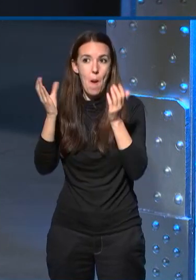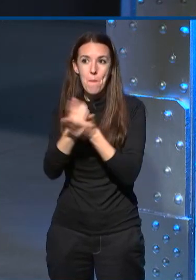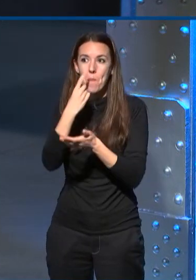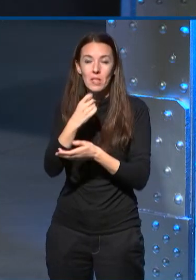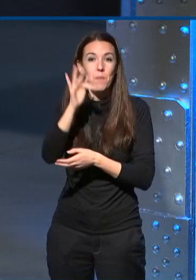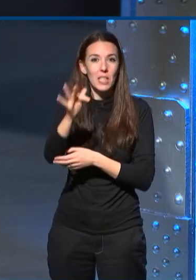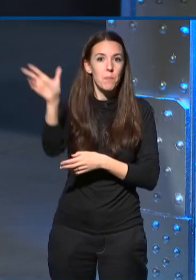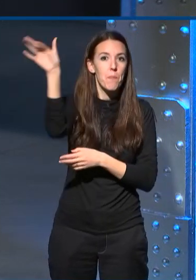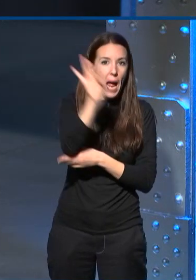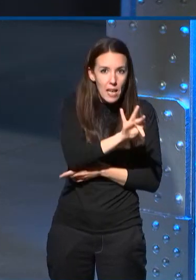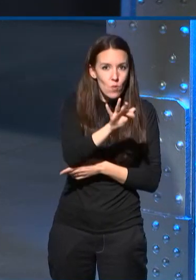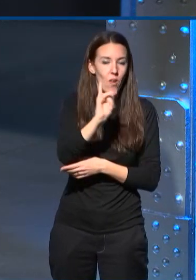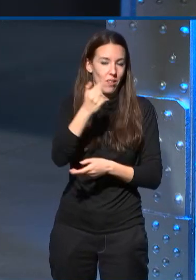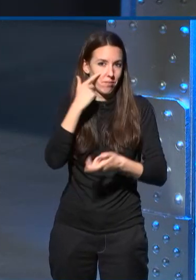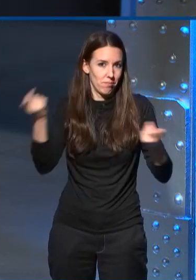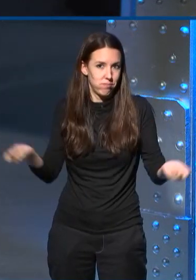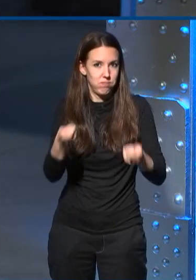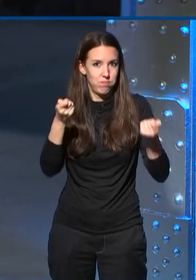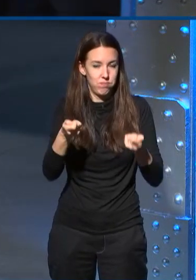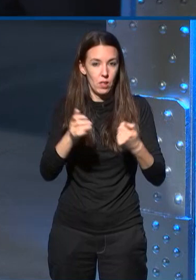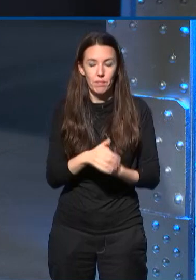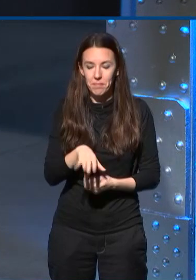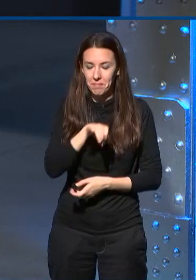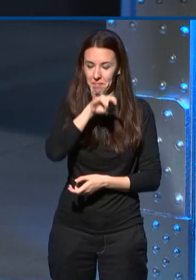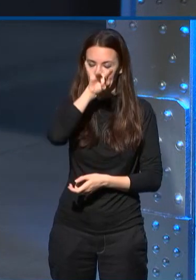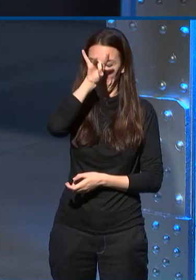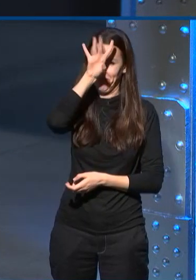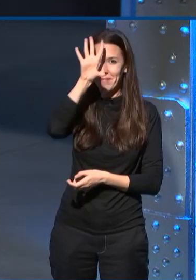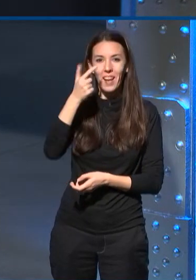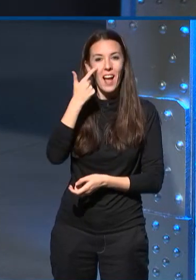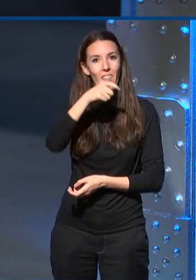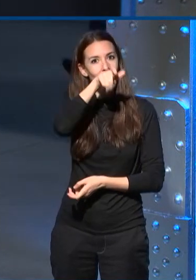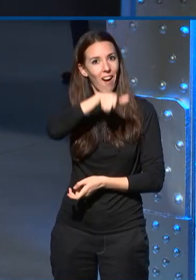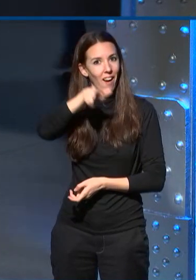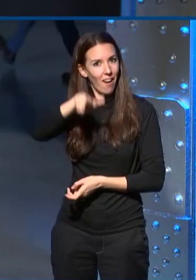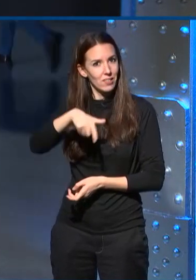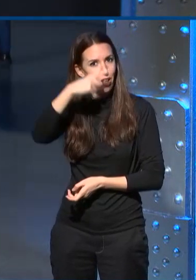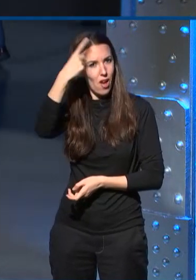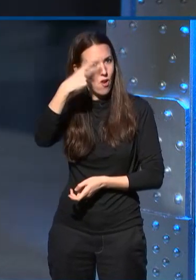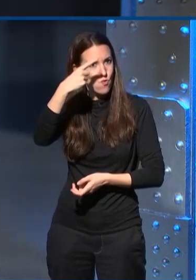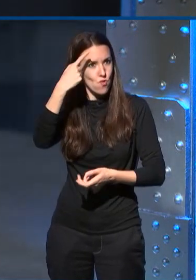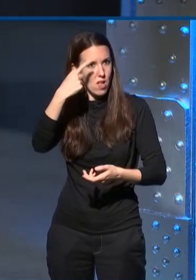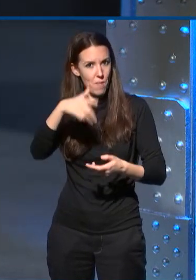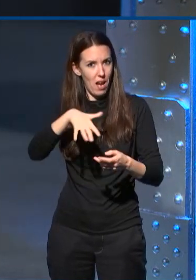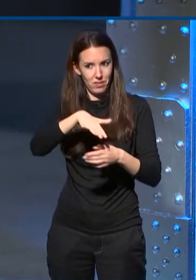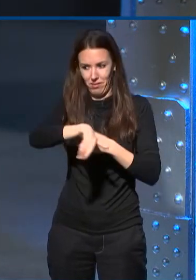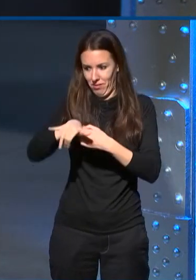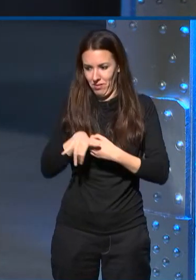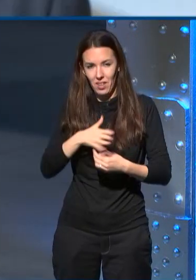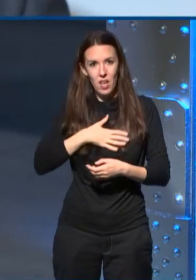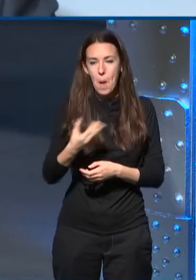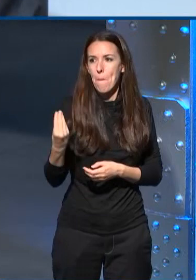películas de ir a Marte, etc. Ya. A mí me sorprende que gente bastante culta y de mi entorno me han